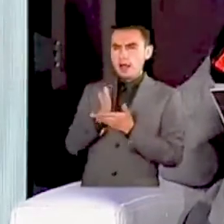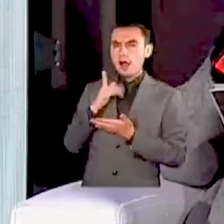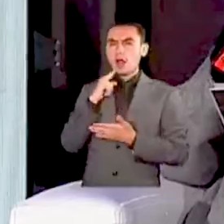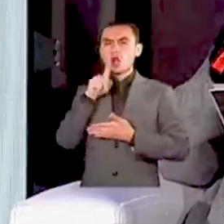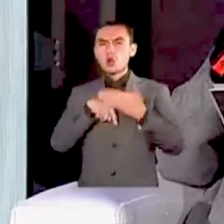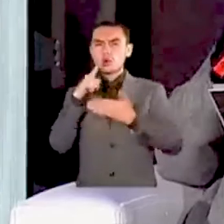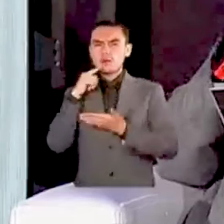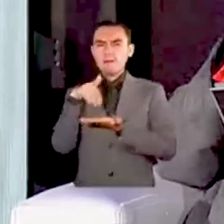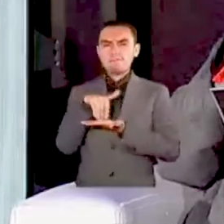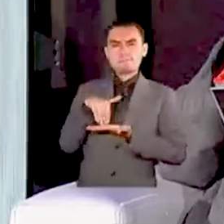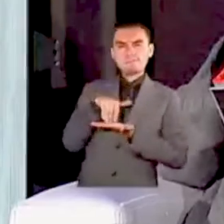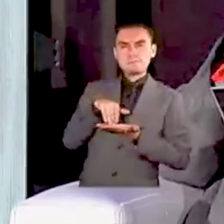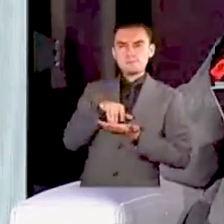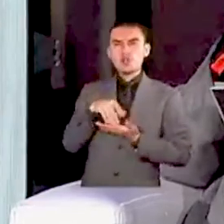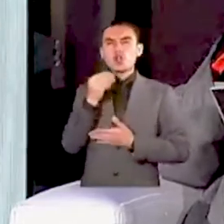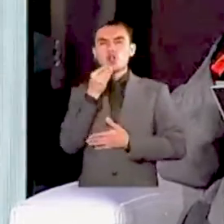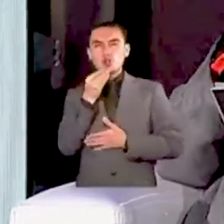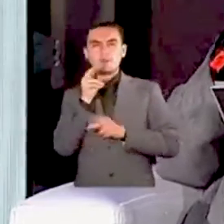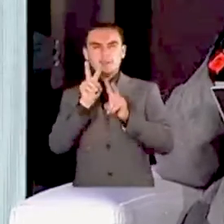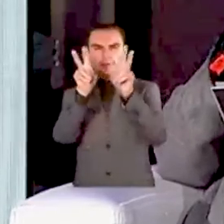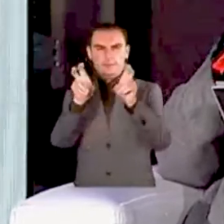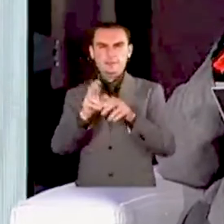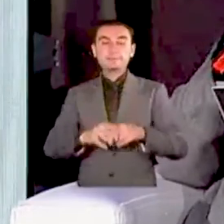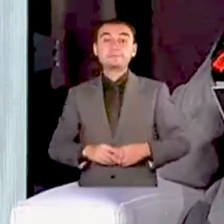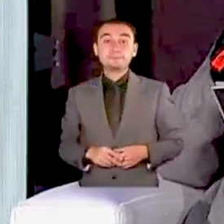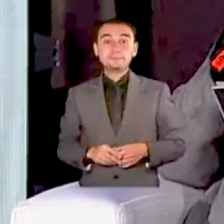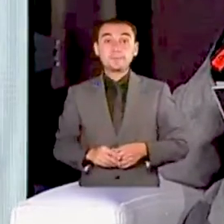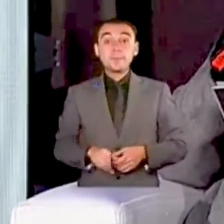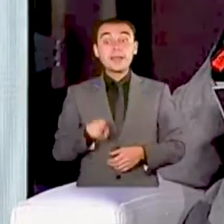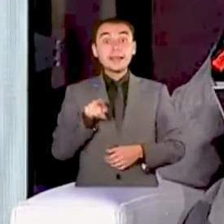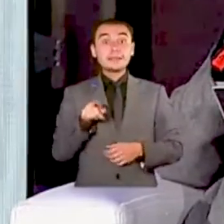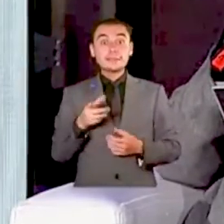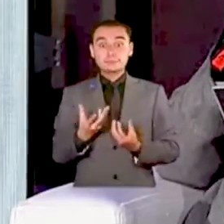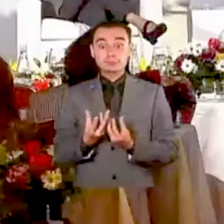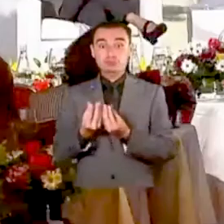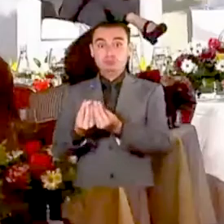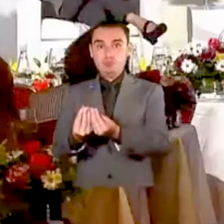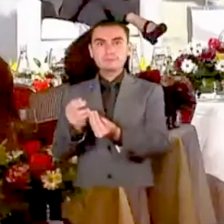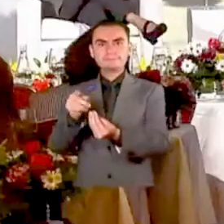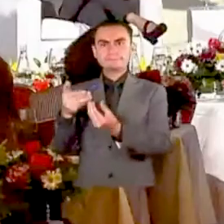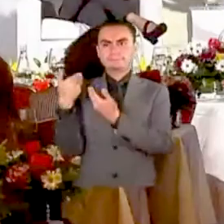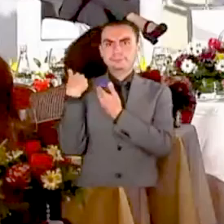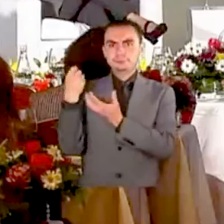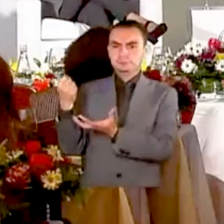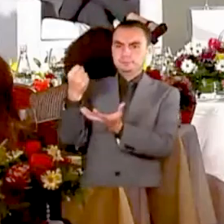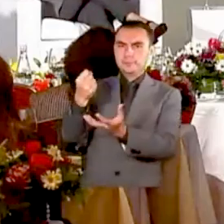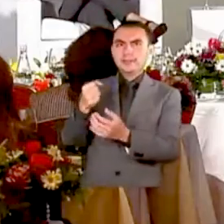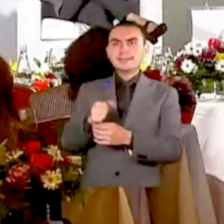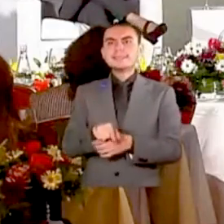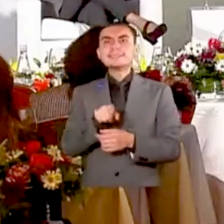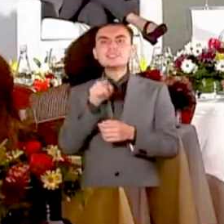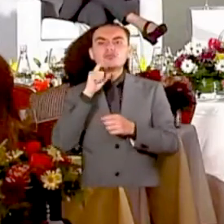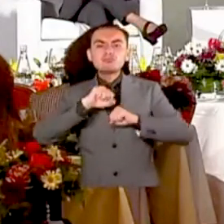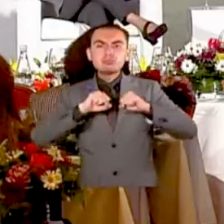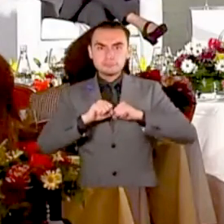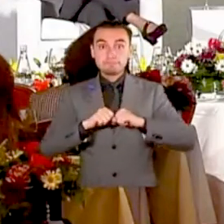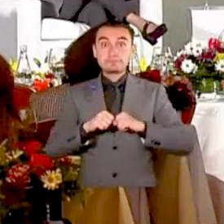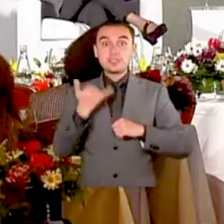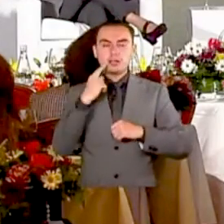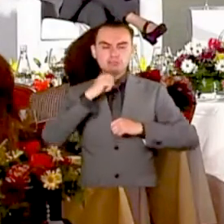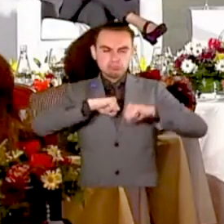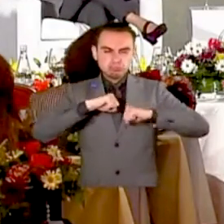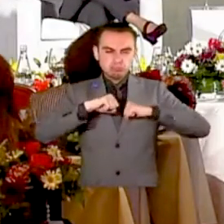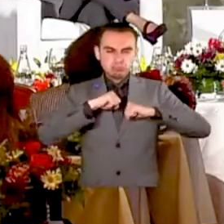contratación de alimentación escolar. Esa dependencia, para finales de esa vigencia, contaba con 189 actuaciones,